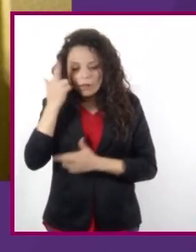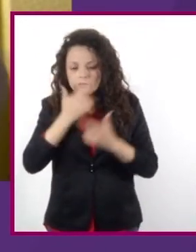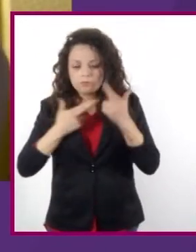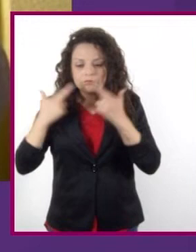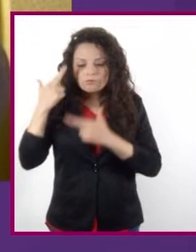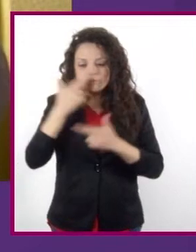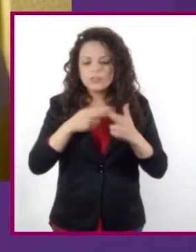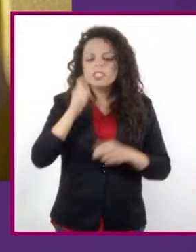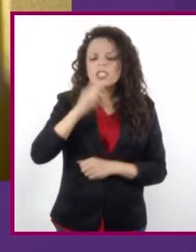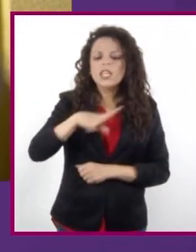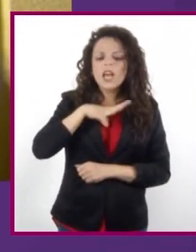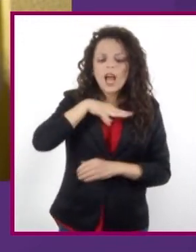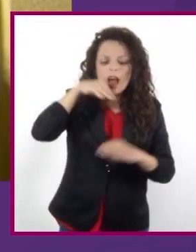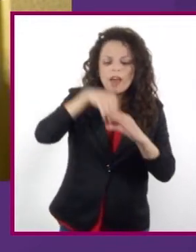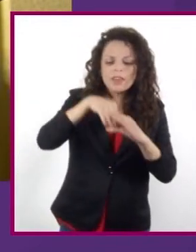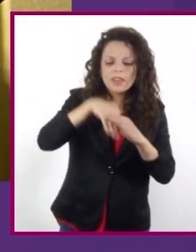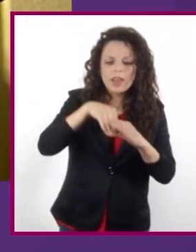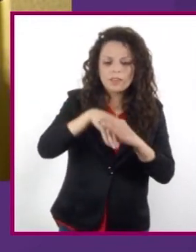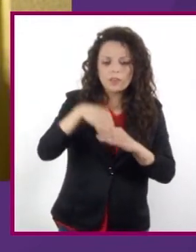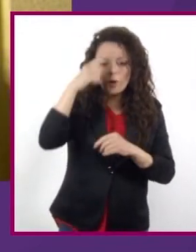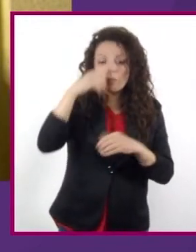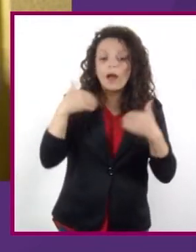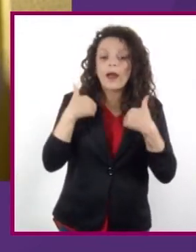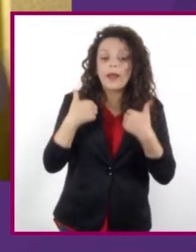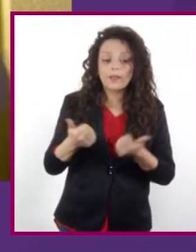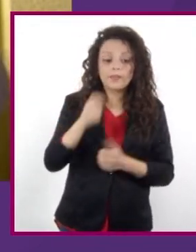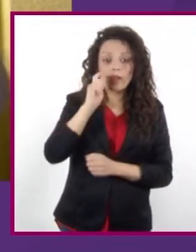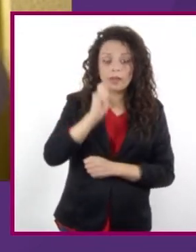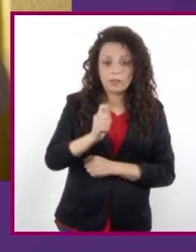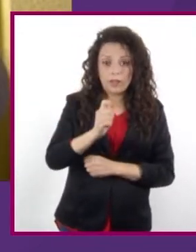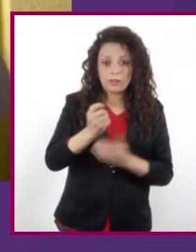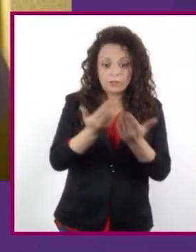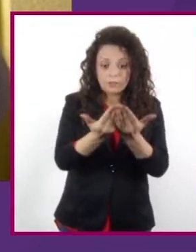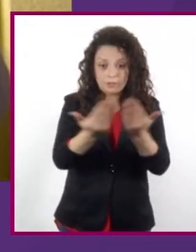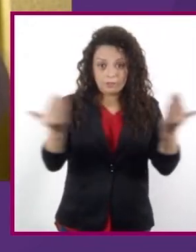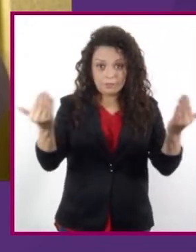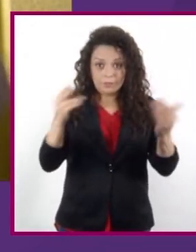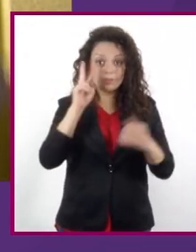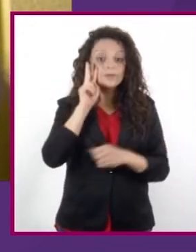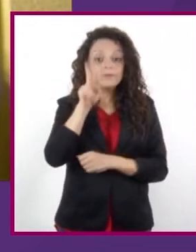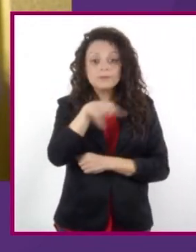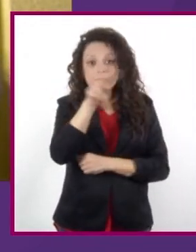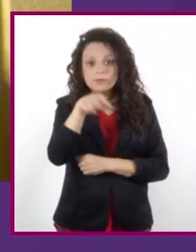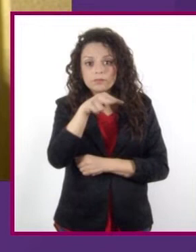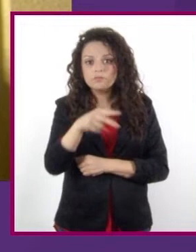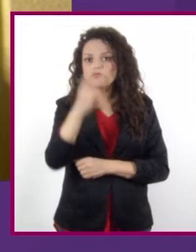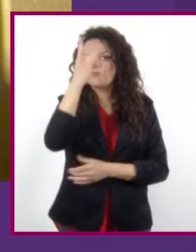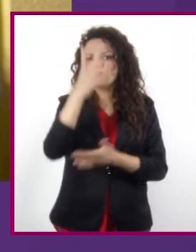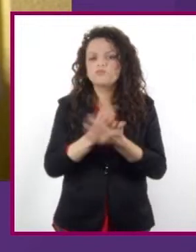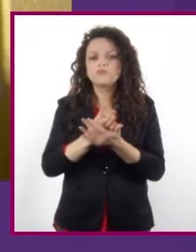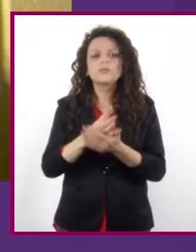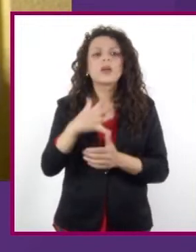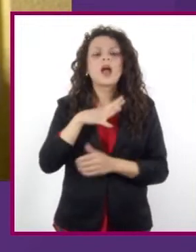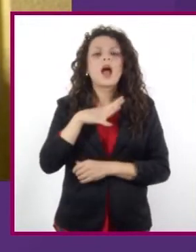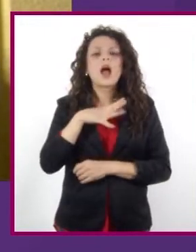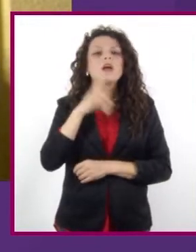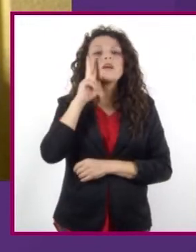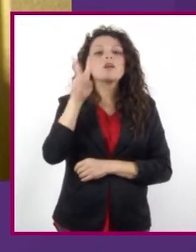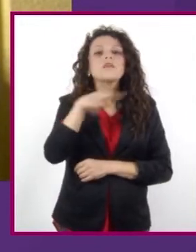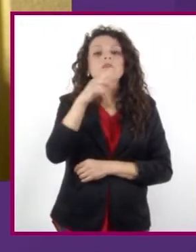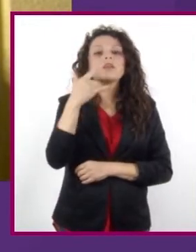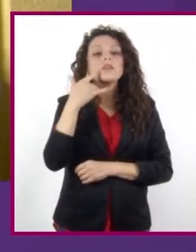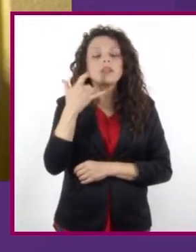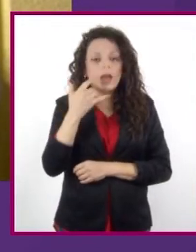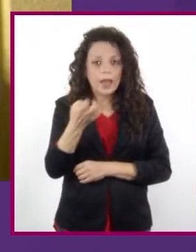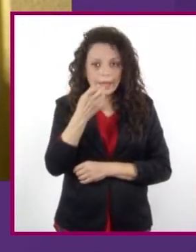existe dentro de este sitio? Entendiendo que el monitor es un simple componente de salida, siendo uno de los elementos que